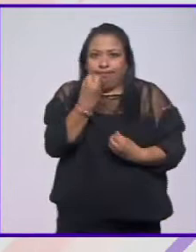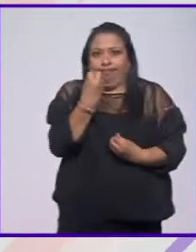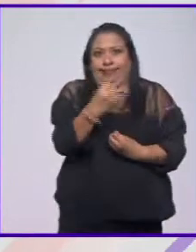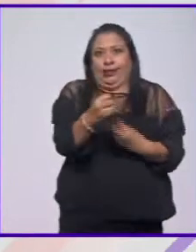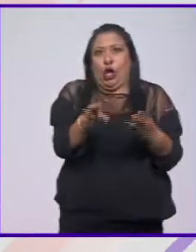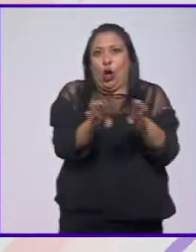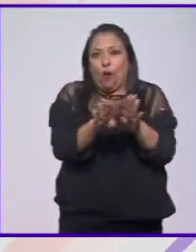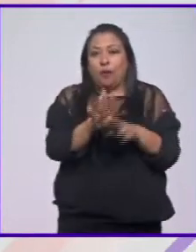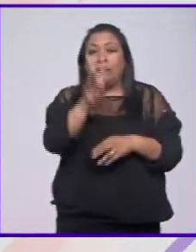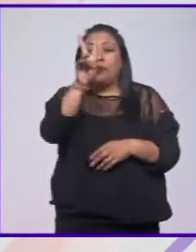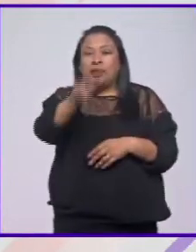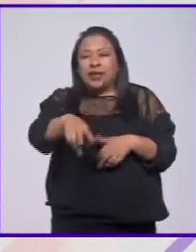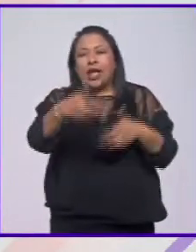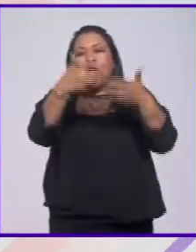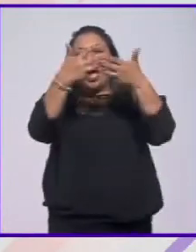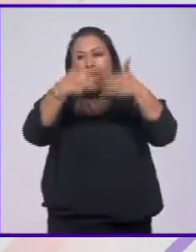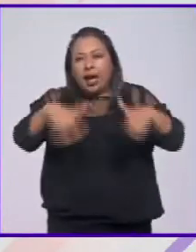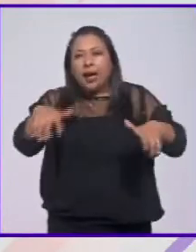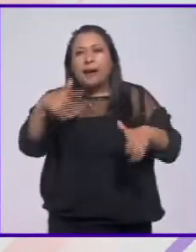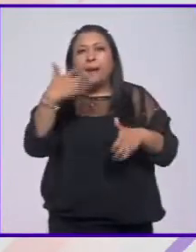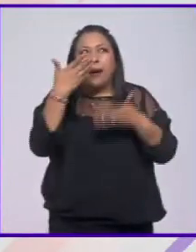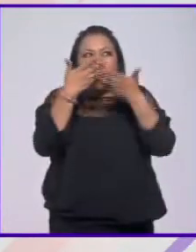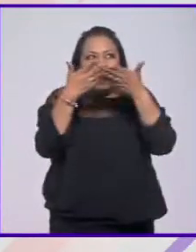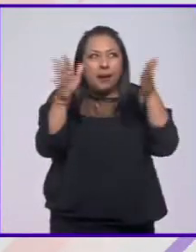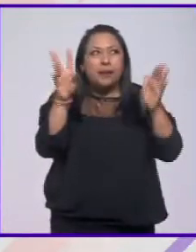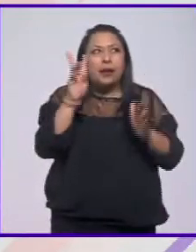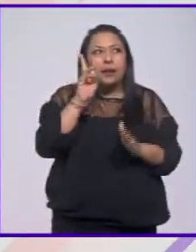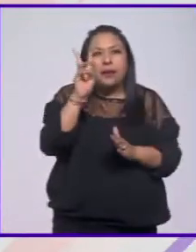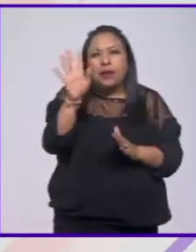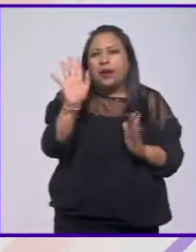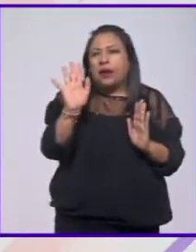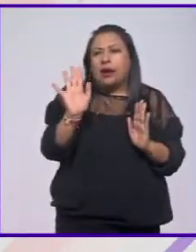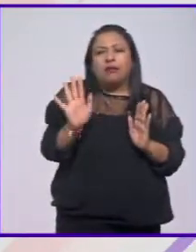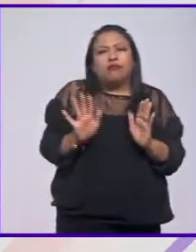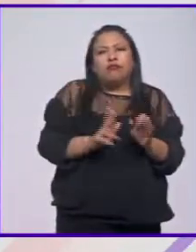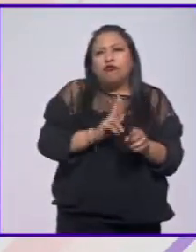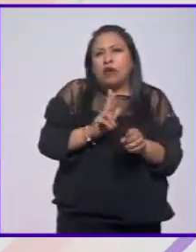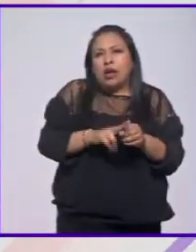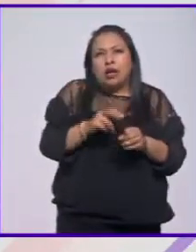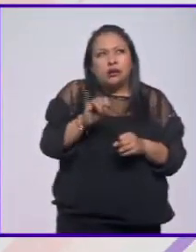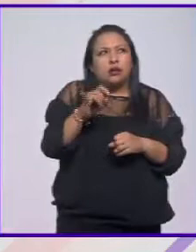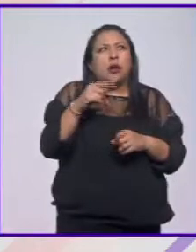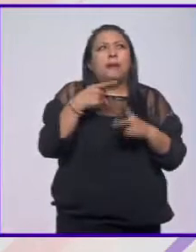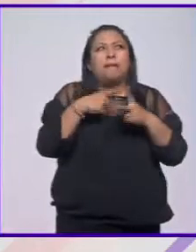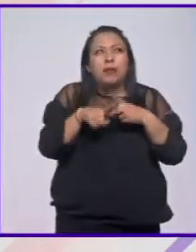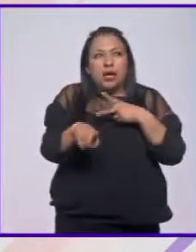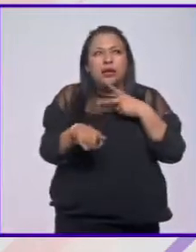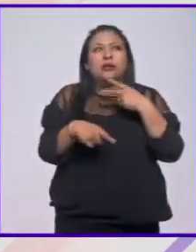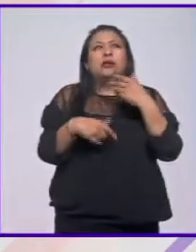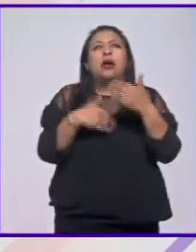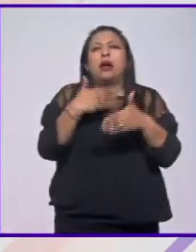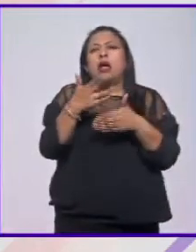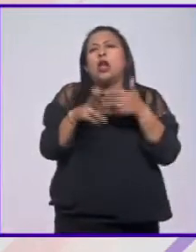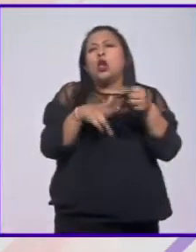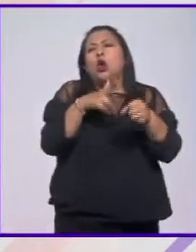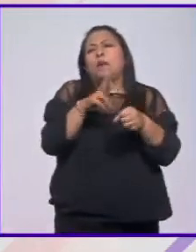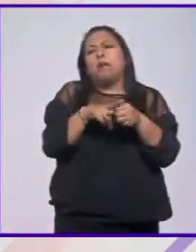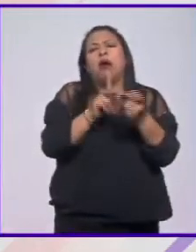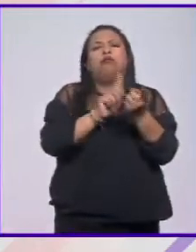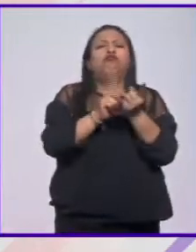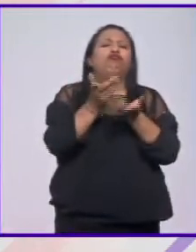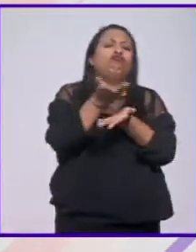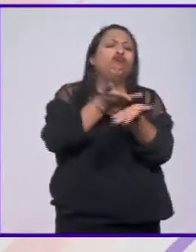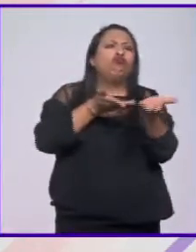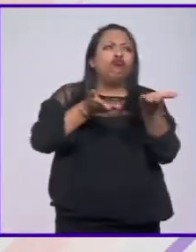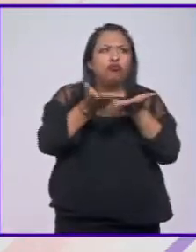esa obra te abre un poco a saber que son gente como tú, ¿no? Y entonces los empiezas a tratar ya más normalmente,